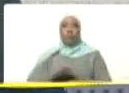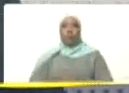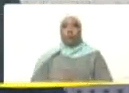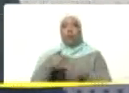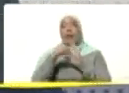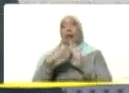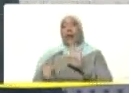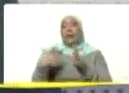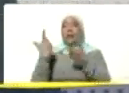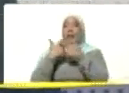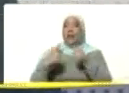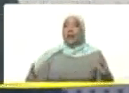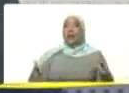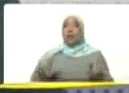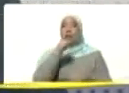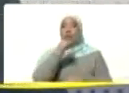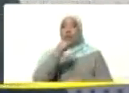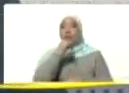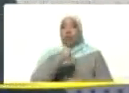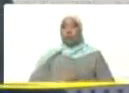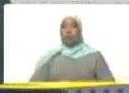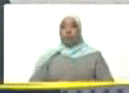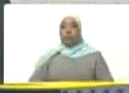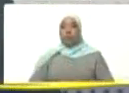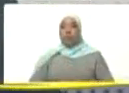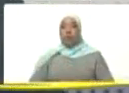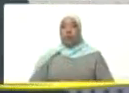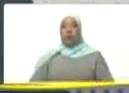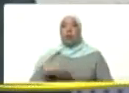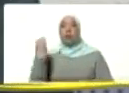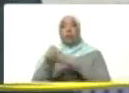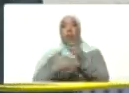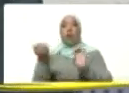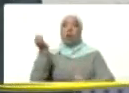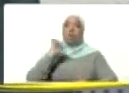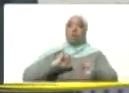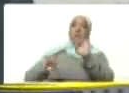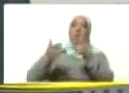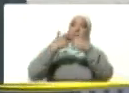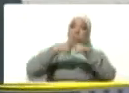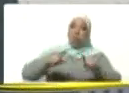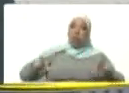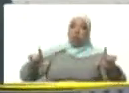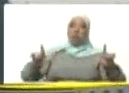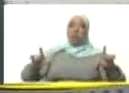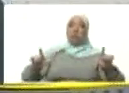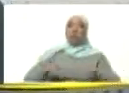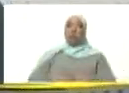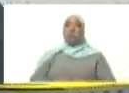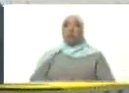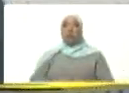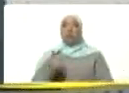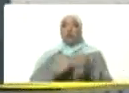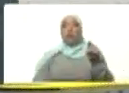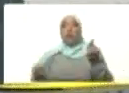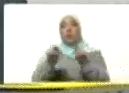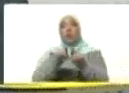la libre determinación, the defense of sovereignty and independence, la defensa de la soberanía y la independencia, the upholding